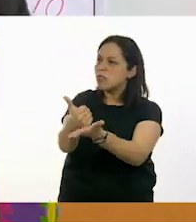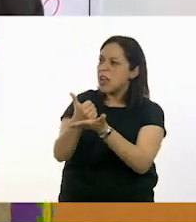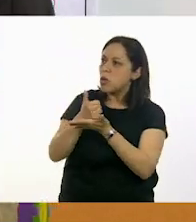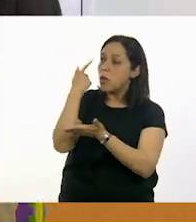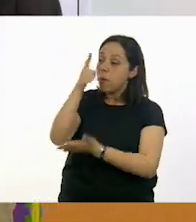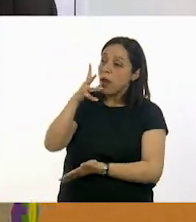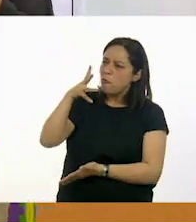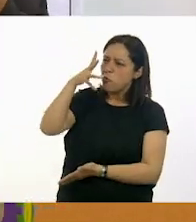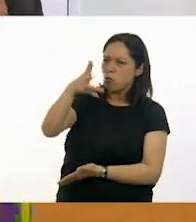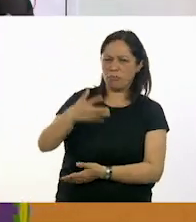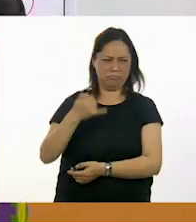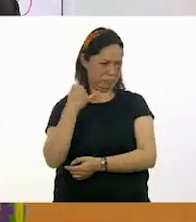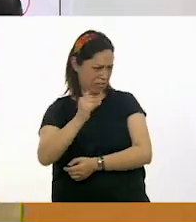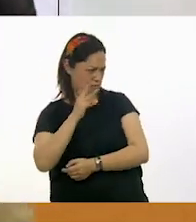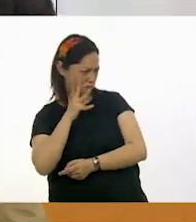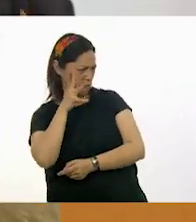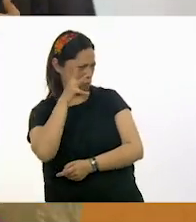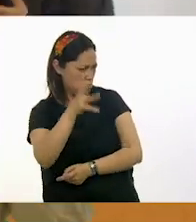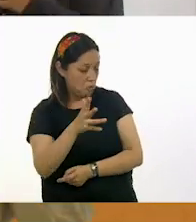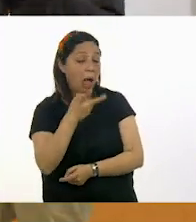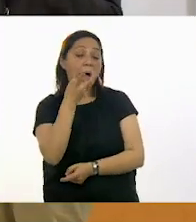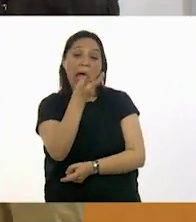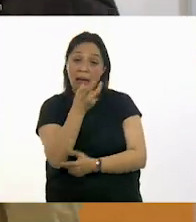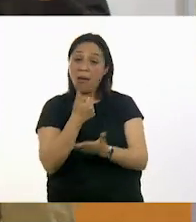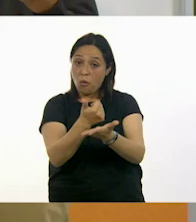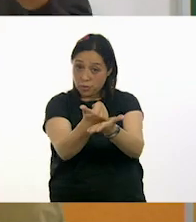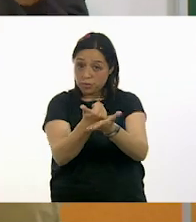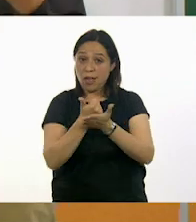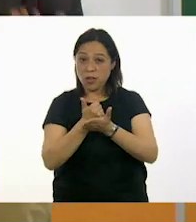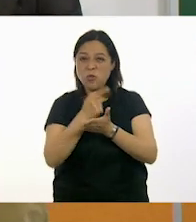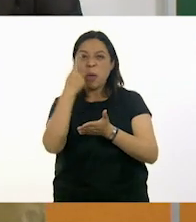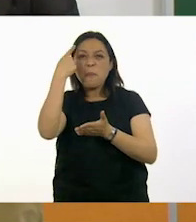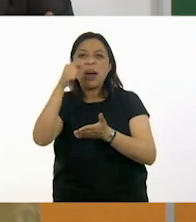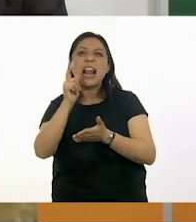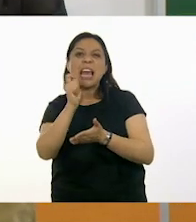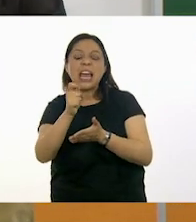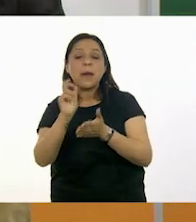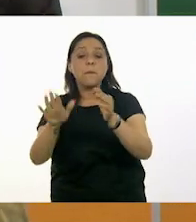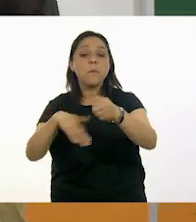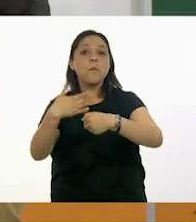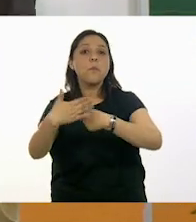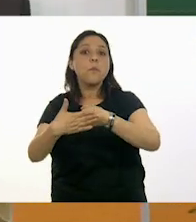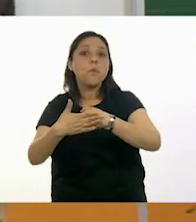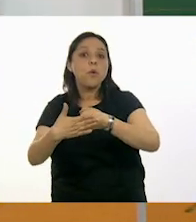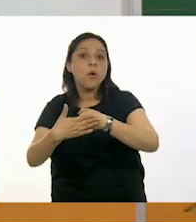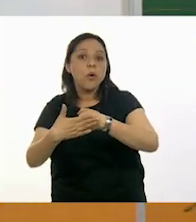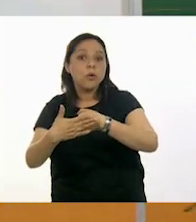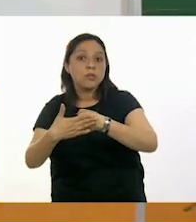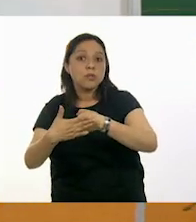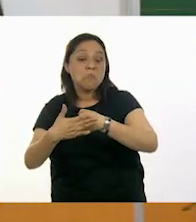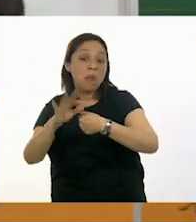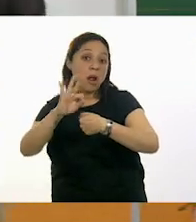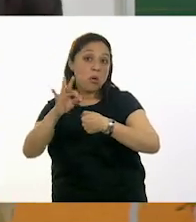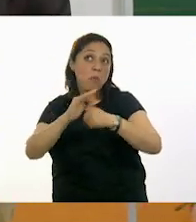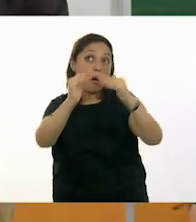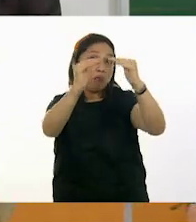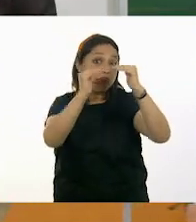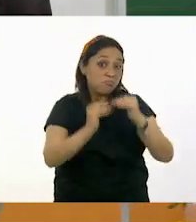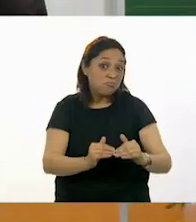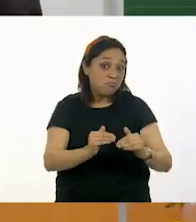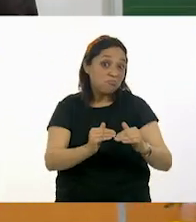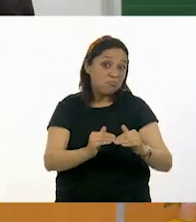futuro? Exacto, y esta información nos puede servir para ver qué es lo que va a seguir en el aeropuerto, a lo mejor en el horario de las 14